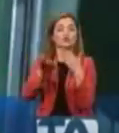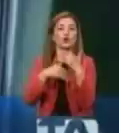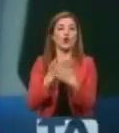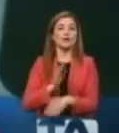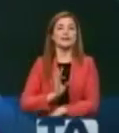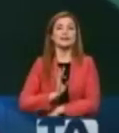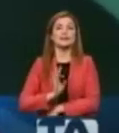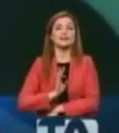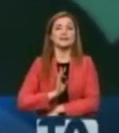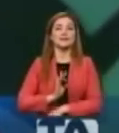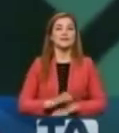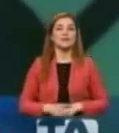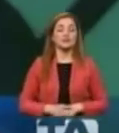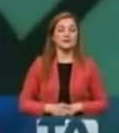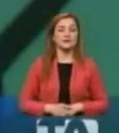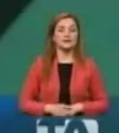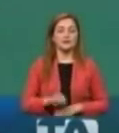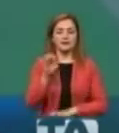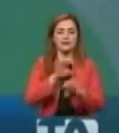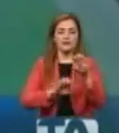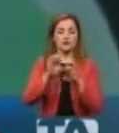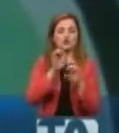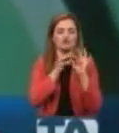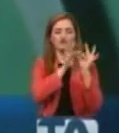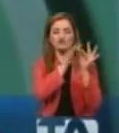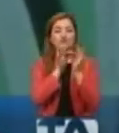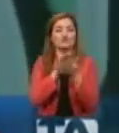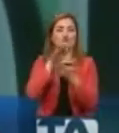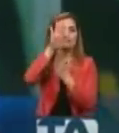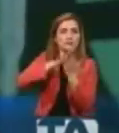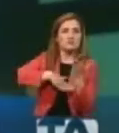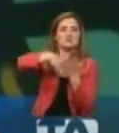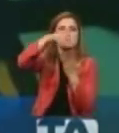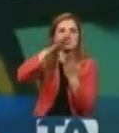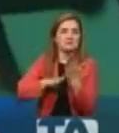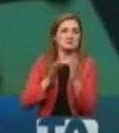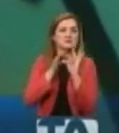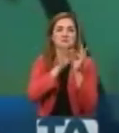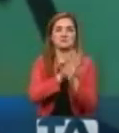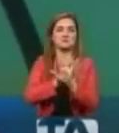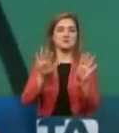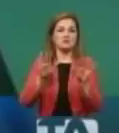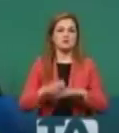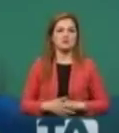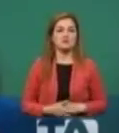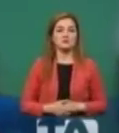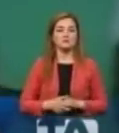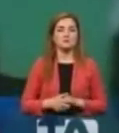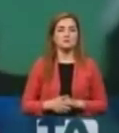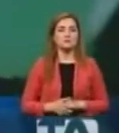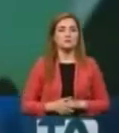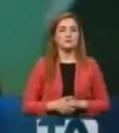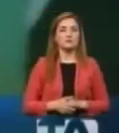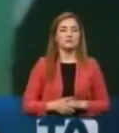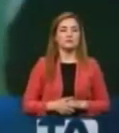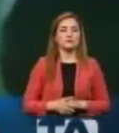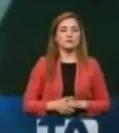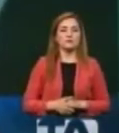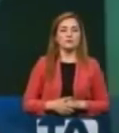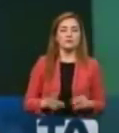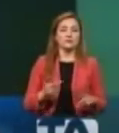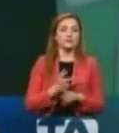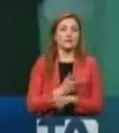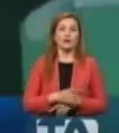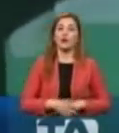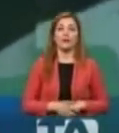técnica, ¿no?, para evaluar y hacer las correcciones que se hagan, que se necesiten. Dentro de toda esta tragedia, porque es una